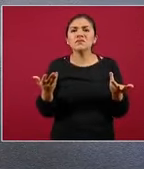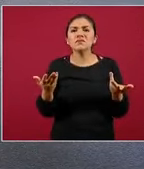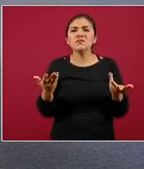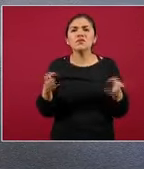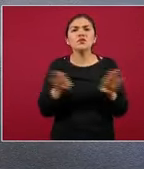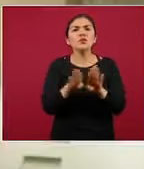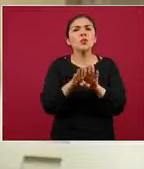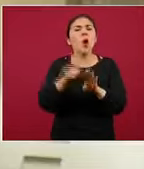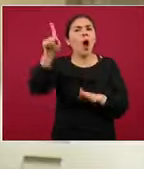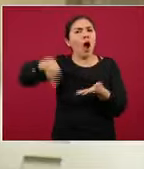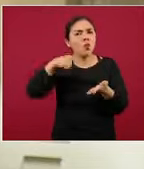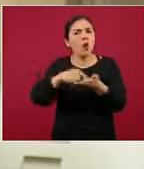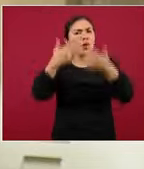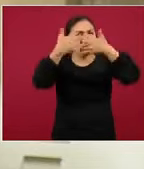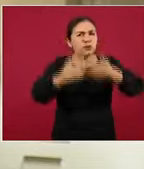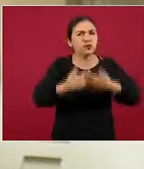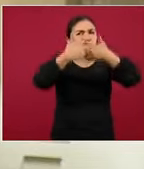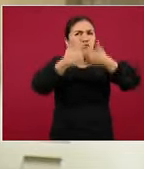zona industrial,